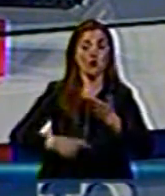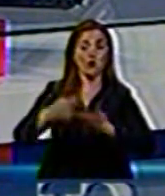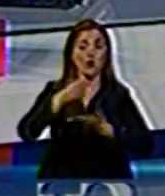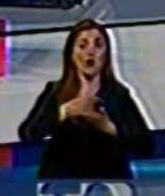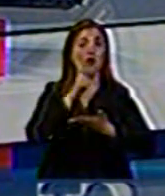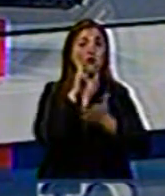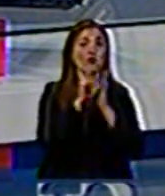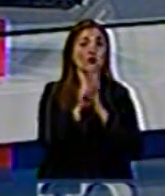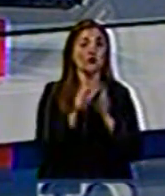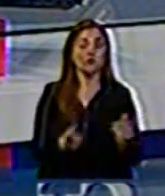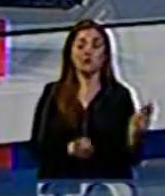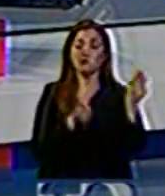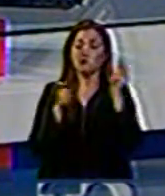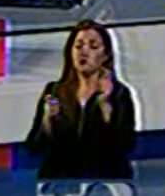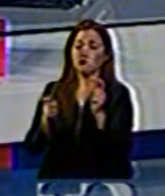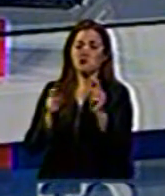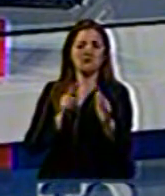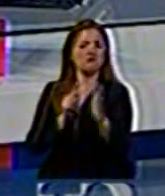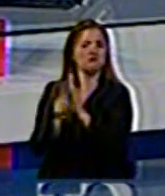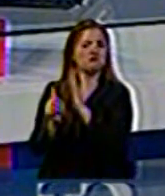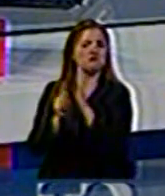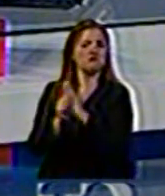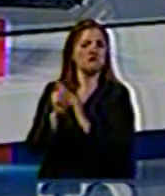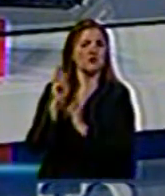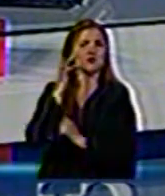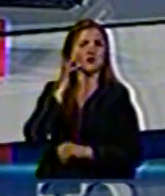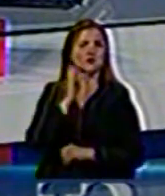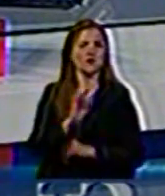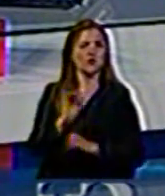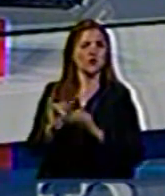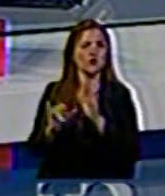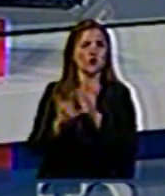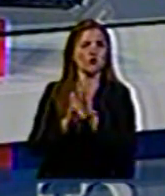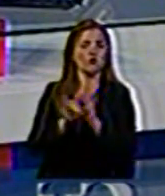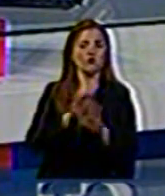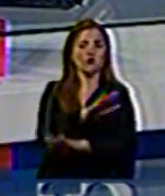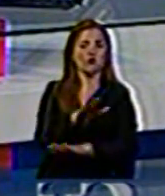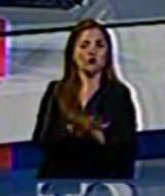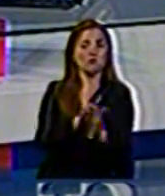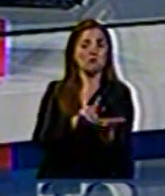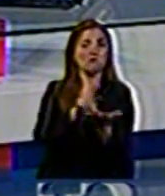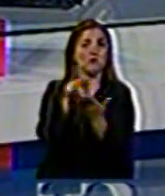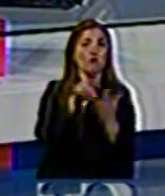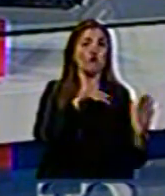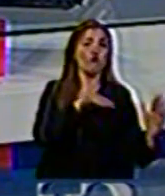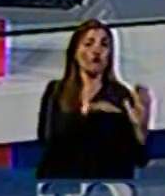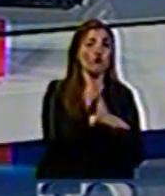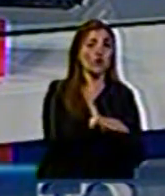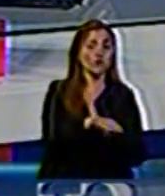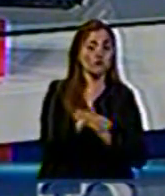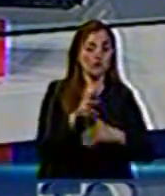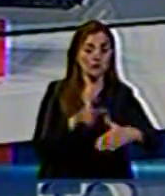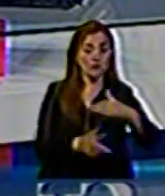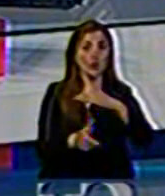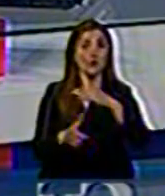denuncia sobre desembolsos irregulares de la administración anterior por concepto de alquiler de bodegas y